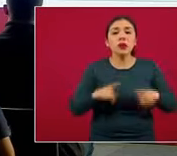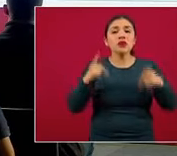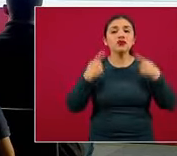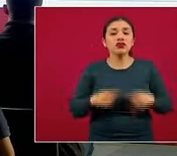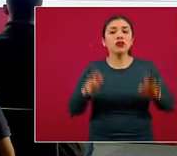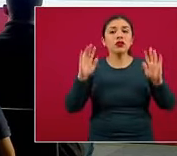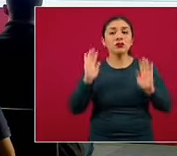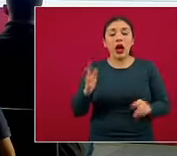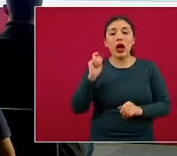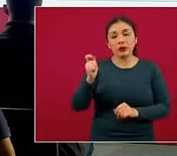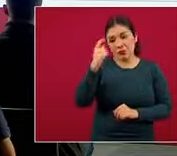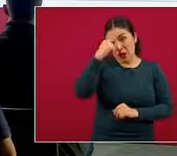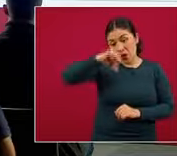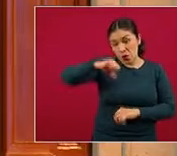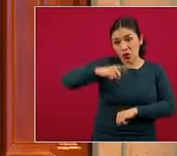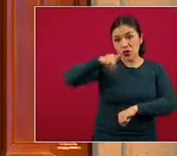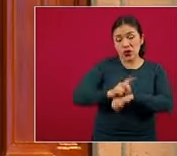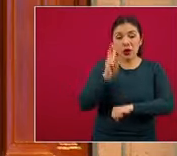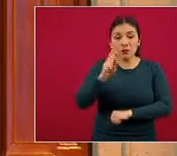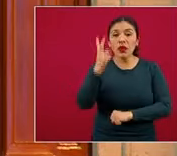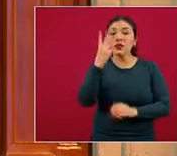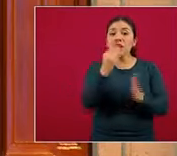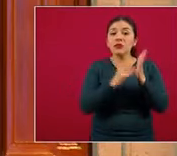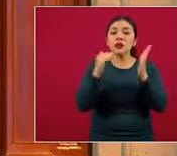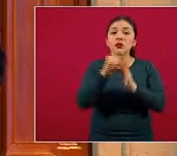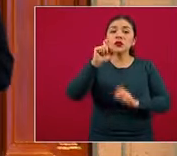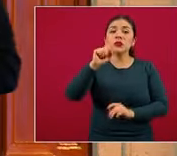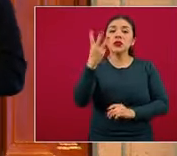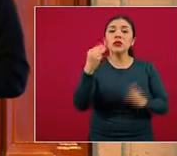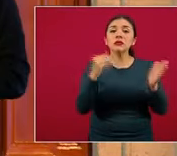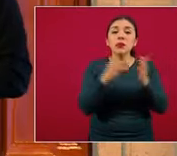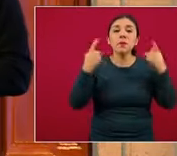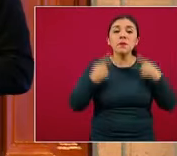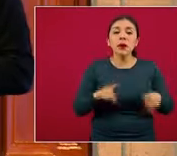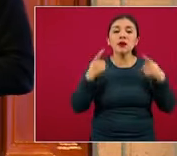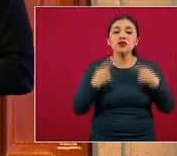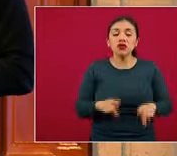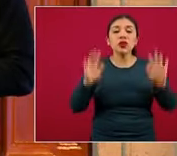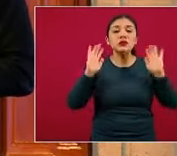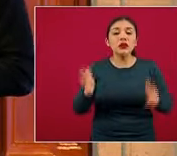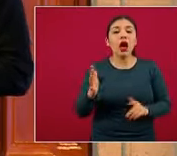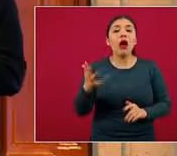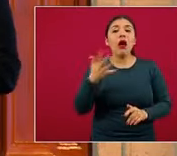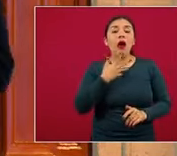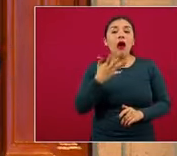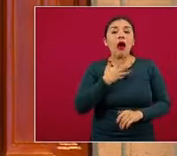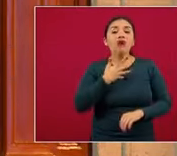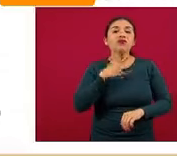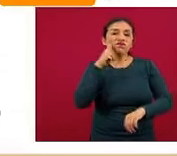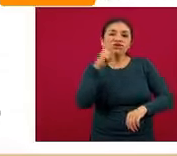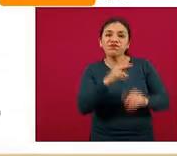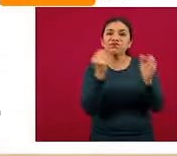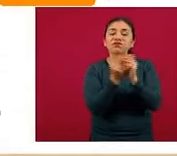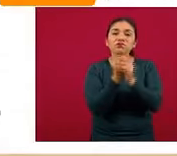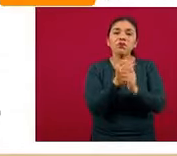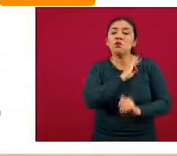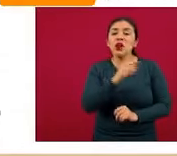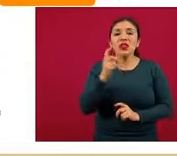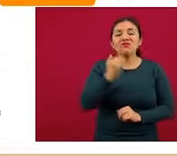personas, en este caso para el día de hoy, más de 3.023.000 personas, las que han sido clasificadas como